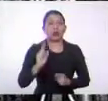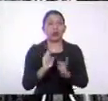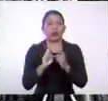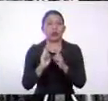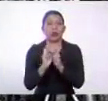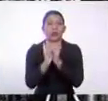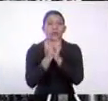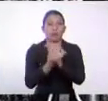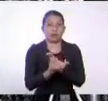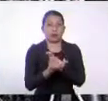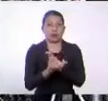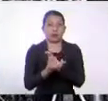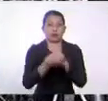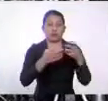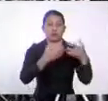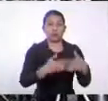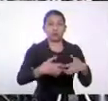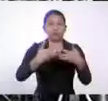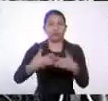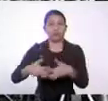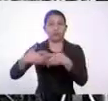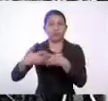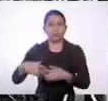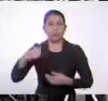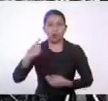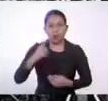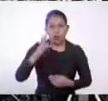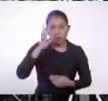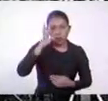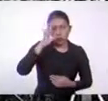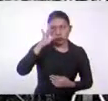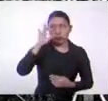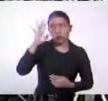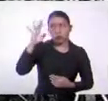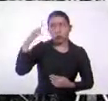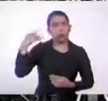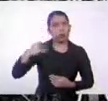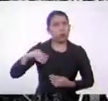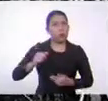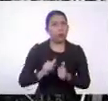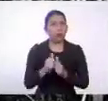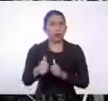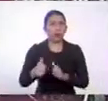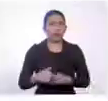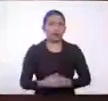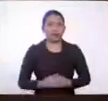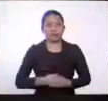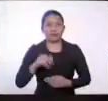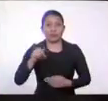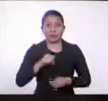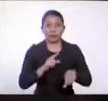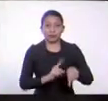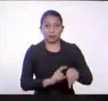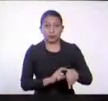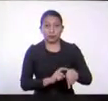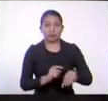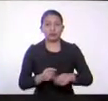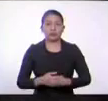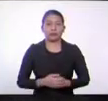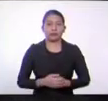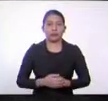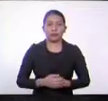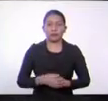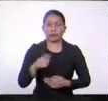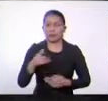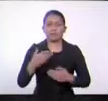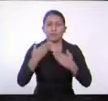una época muy favorable para la imaginación y la creatividad. Este periodo se caracterizó por un